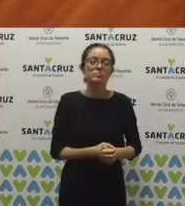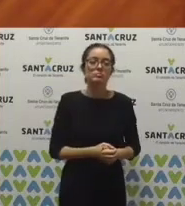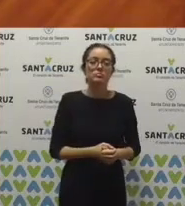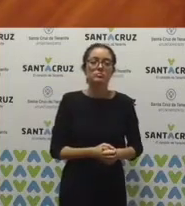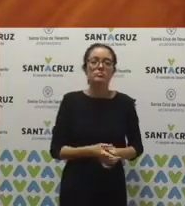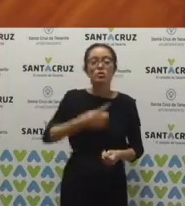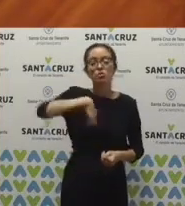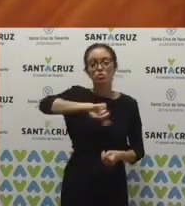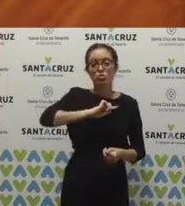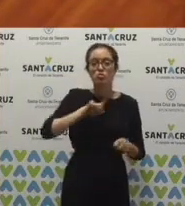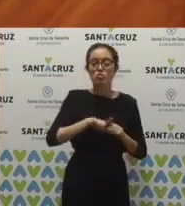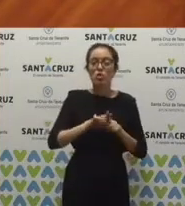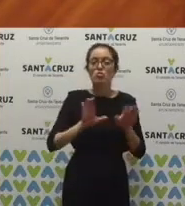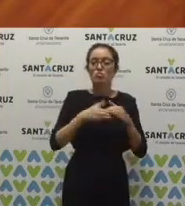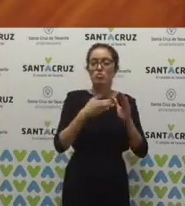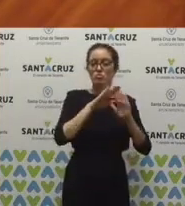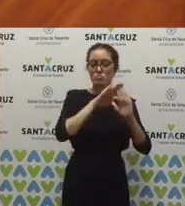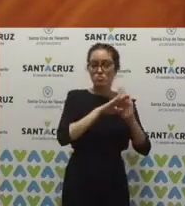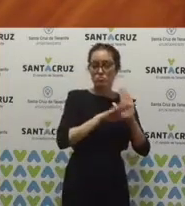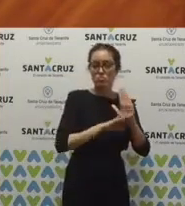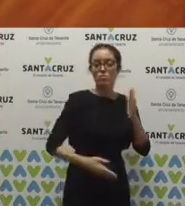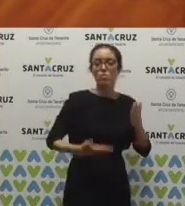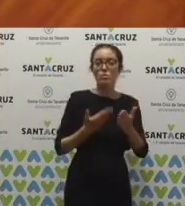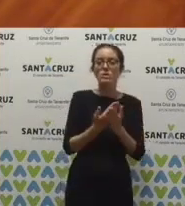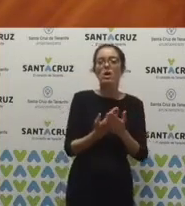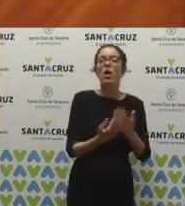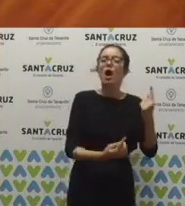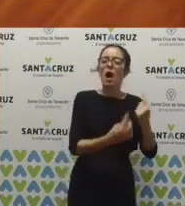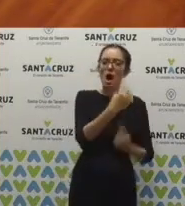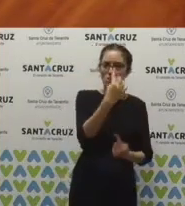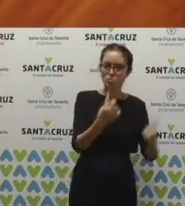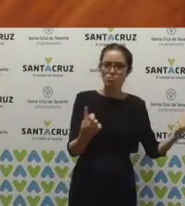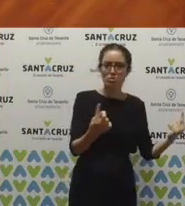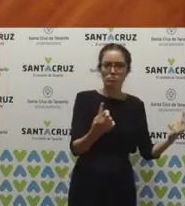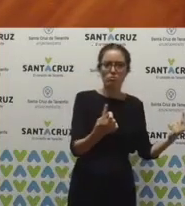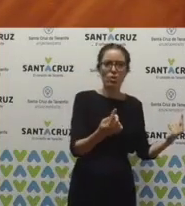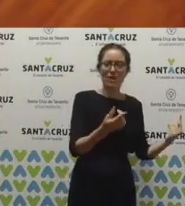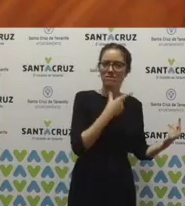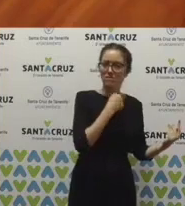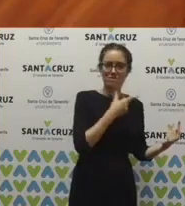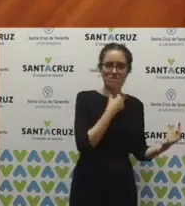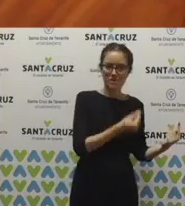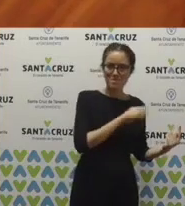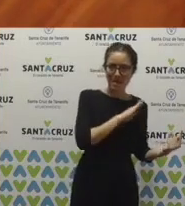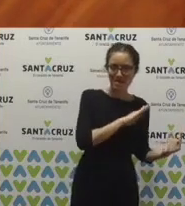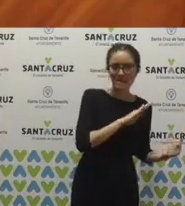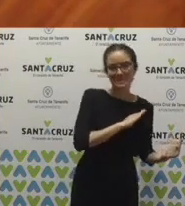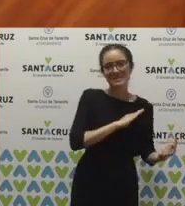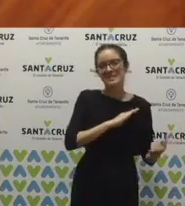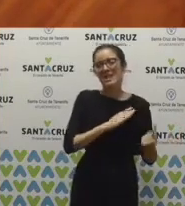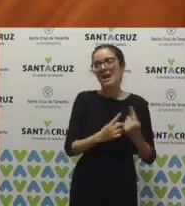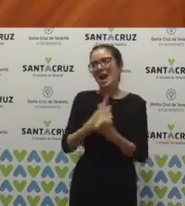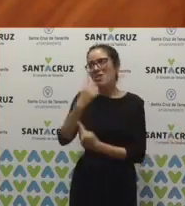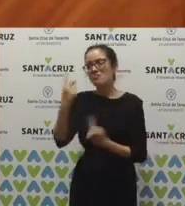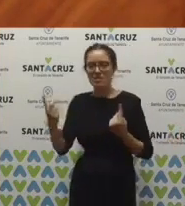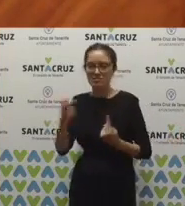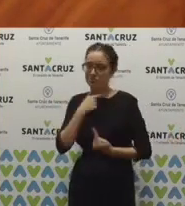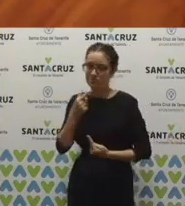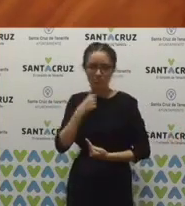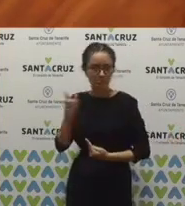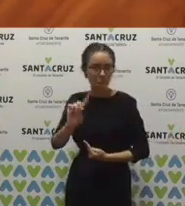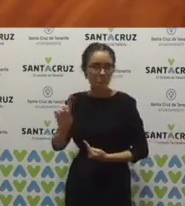este paquete de propuestas sé que algunas le gustan muchísimo a ustedes sé que otras no les gustan tanto